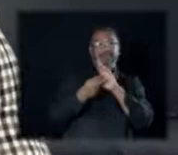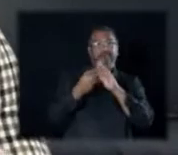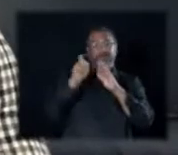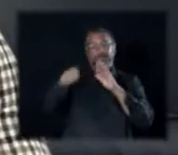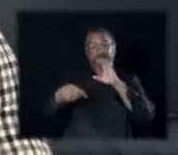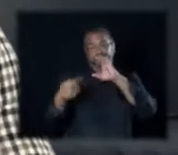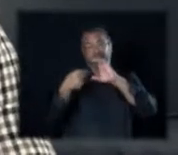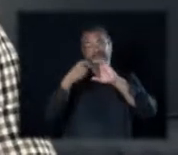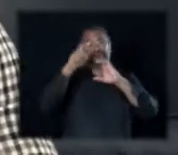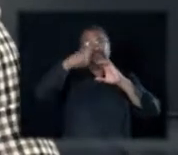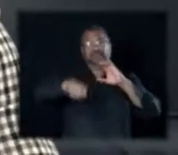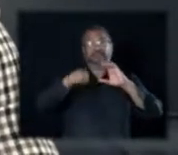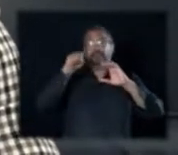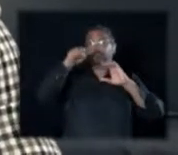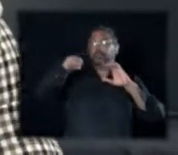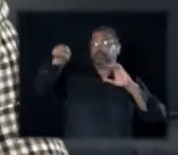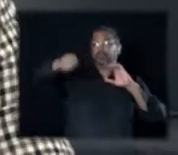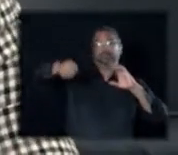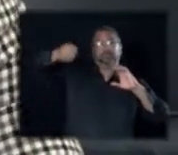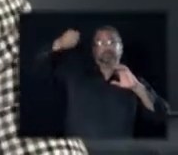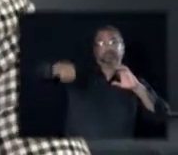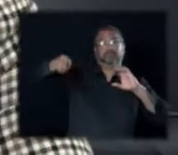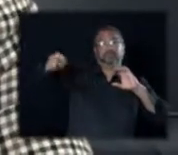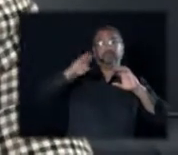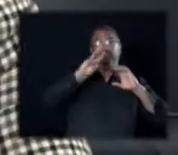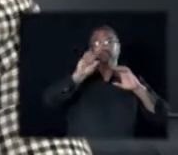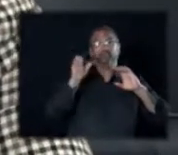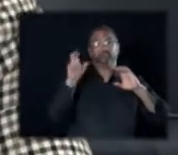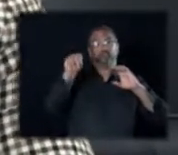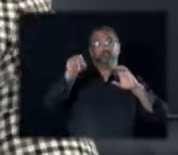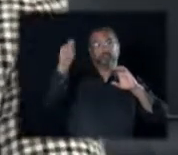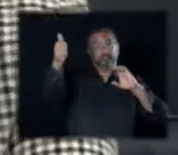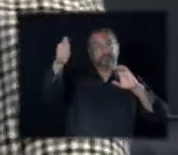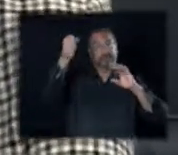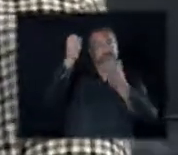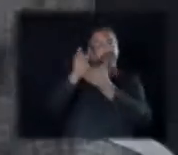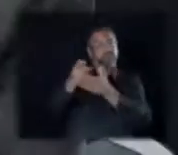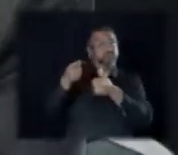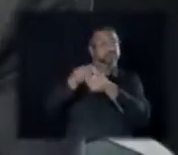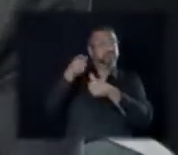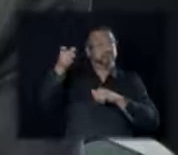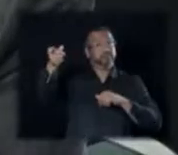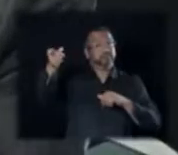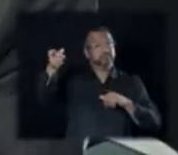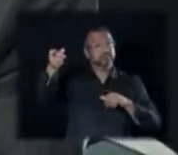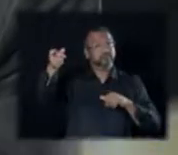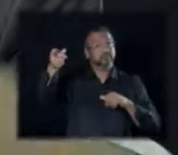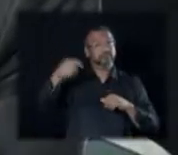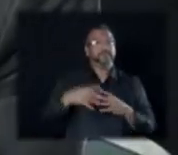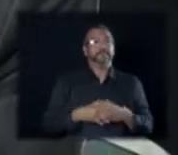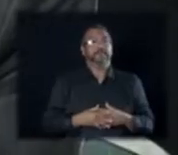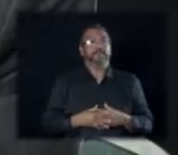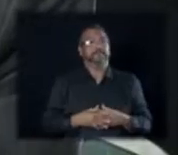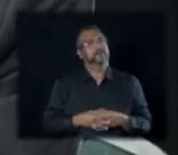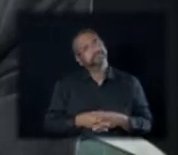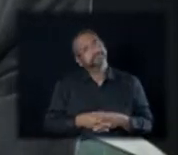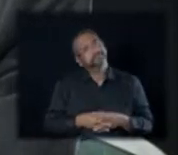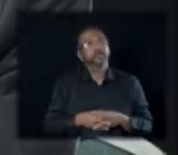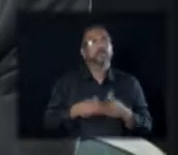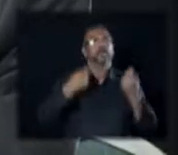given if it's going to be financing, is it going to have to go through Judge Swain in the Title III